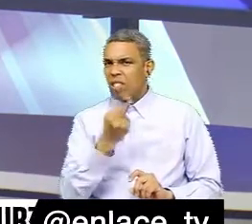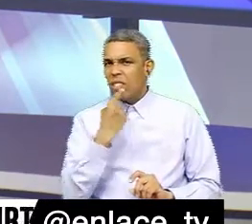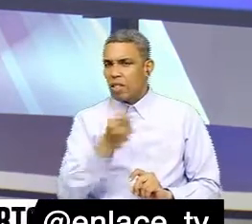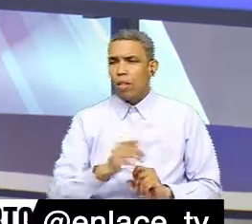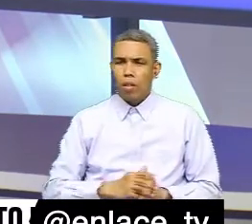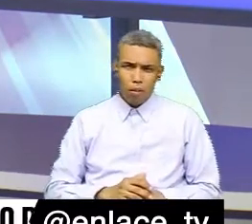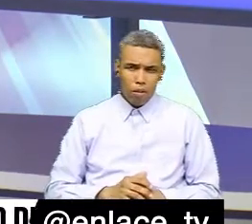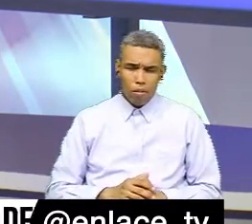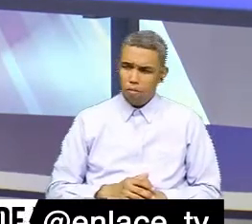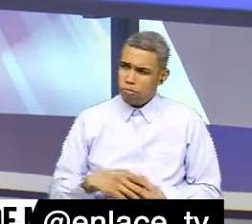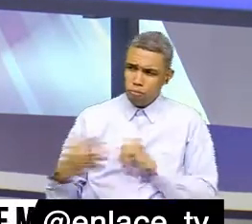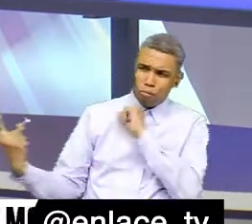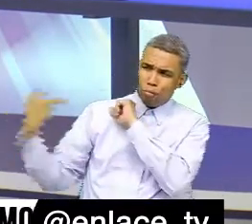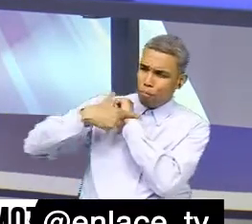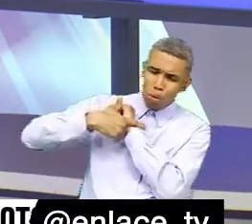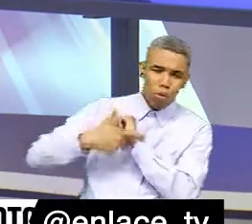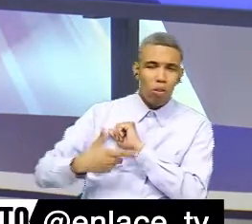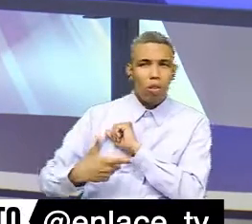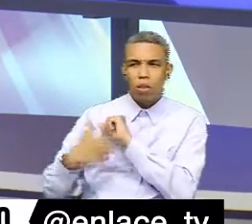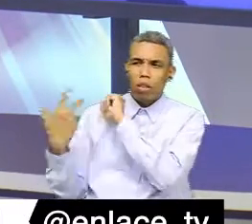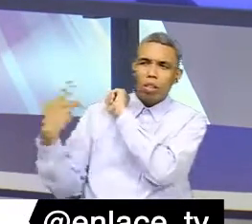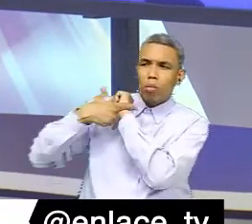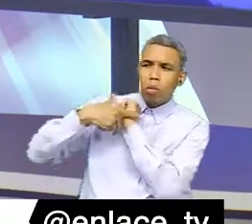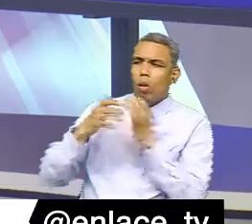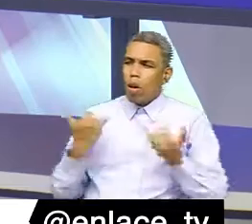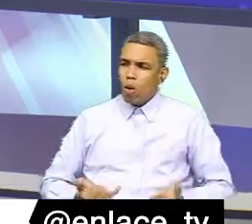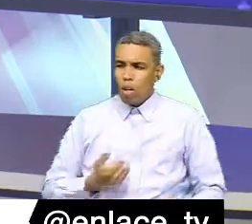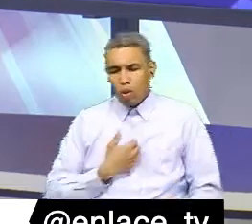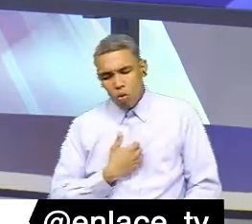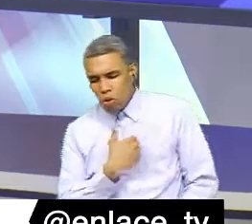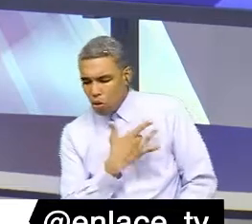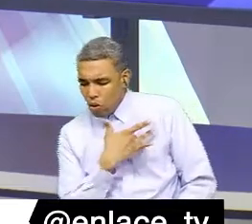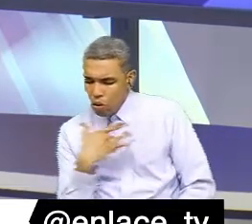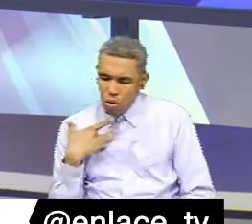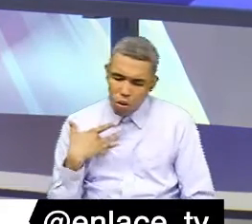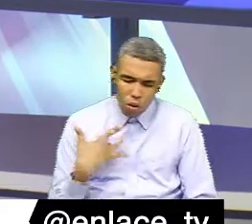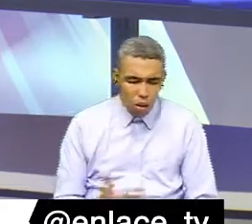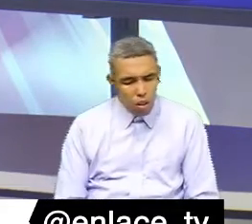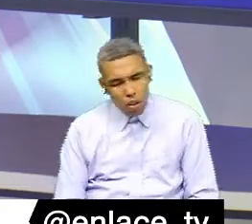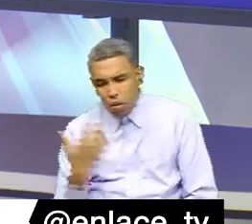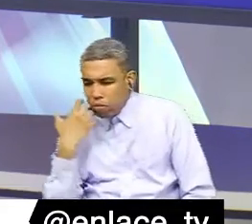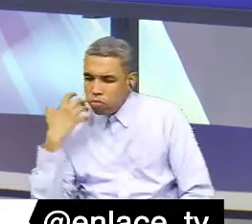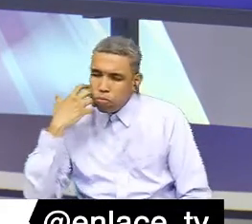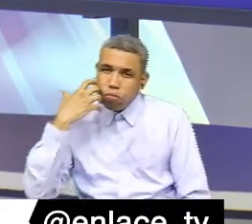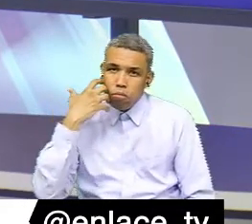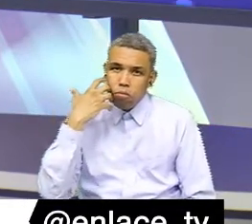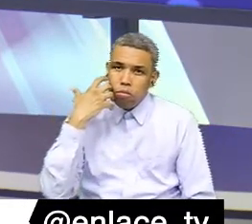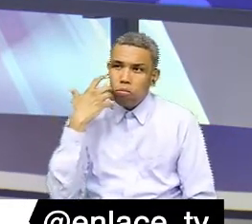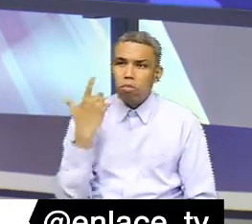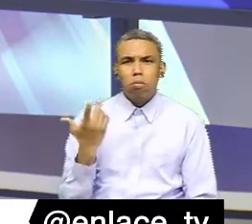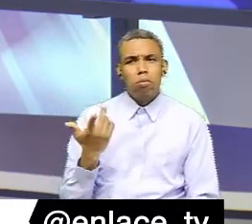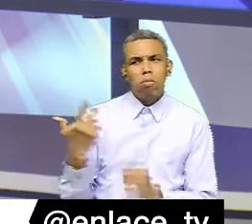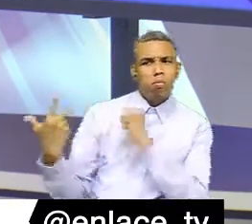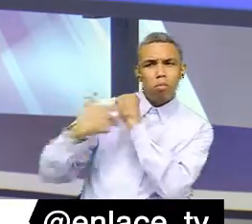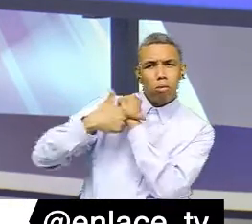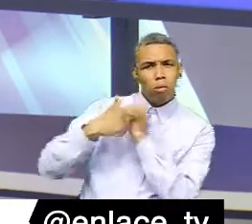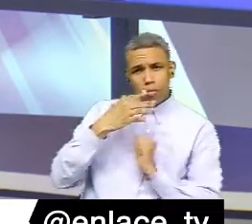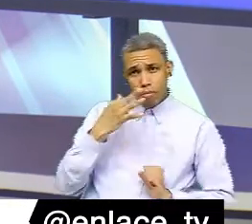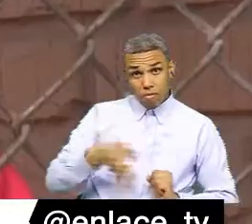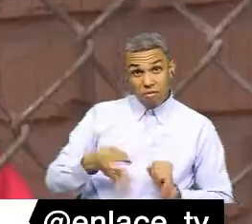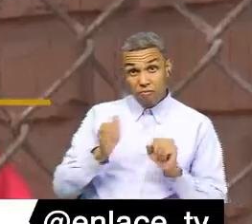empresa asegura que su estado de salud no es el mejor la celo sin noticias e intentó dialogar con directivos de la compañía pero no ha sido posible